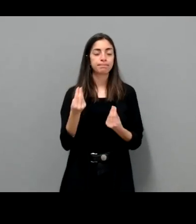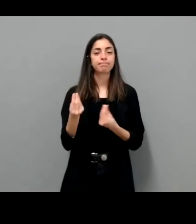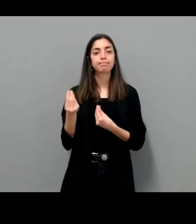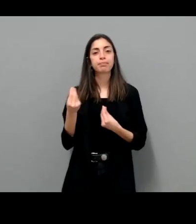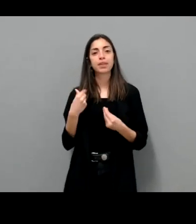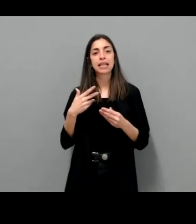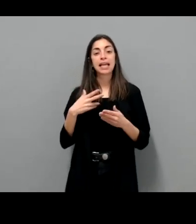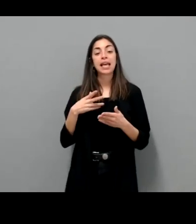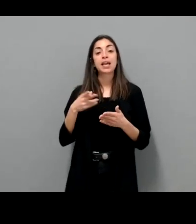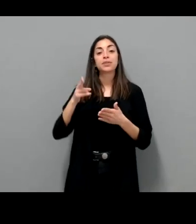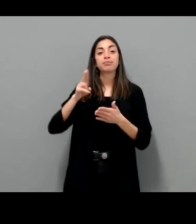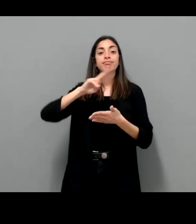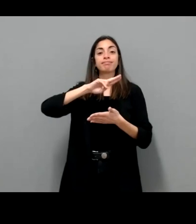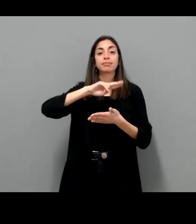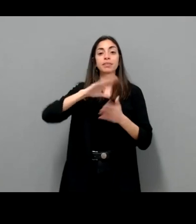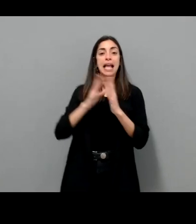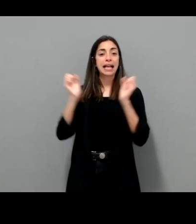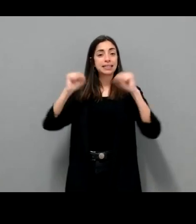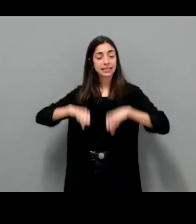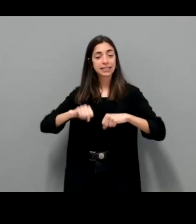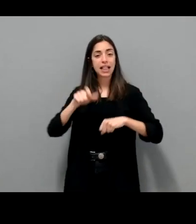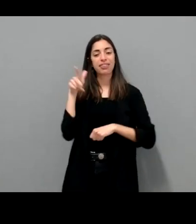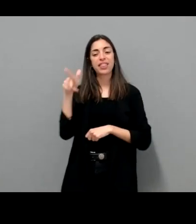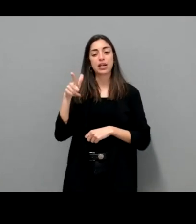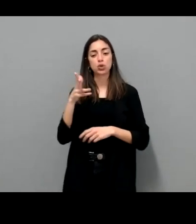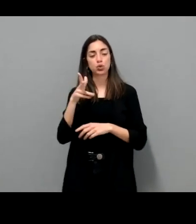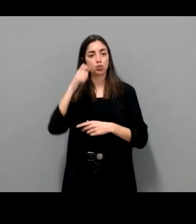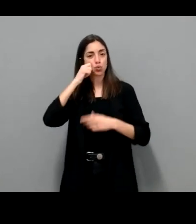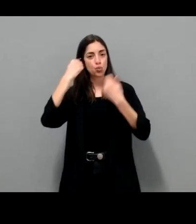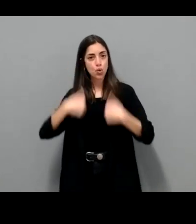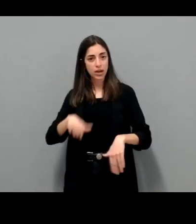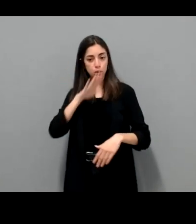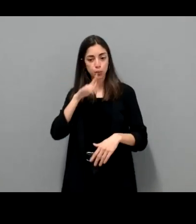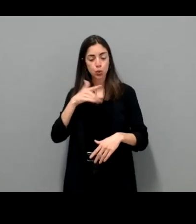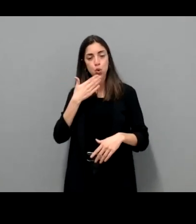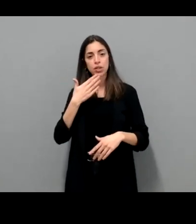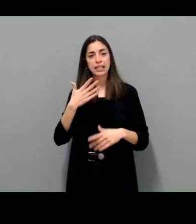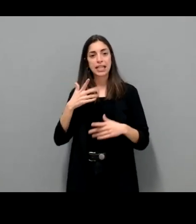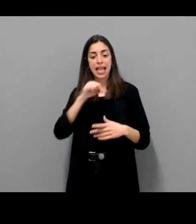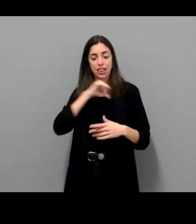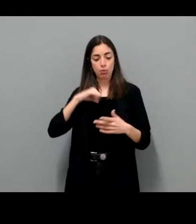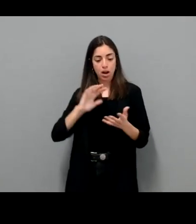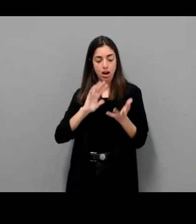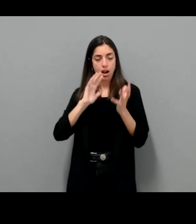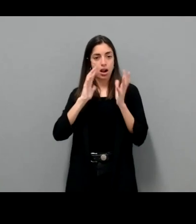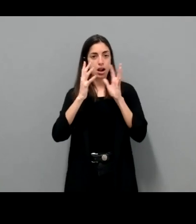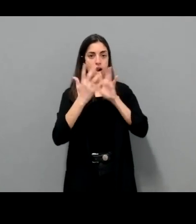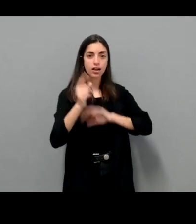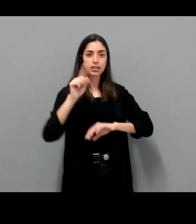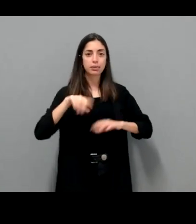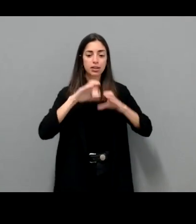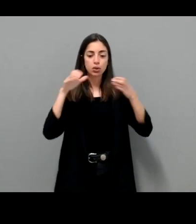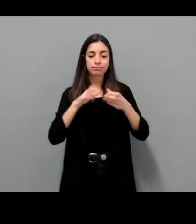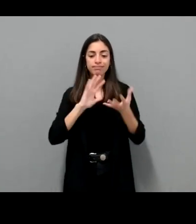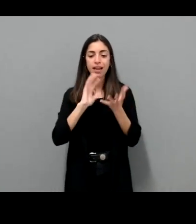de derechos humanos, precisamente porque implica esa transformación individual y colectiva en clave de